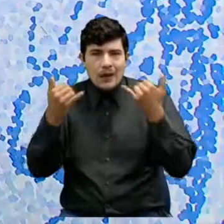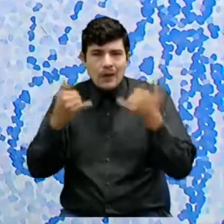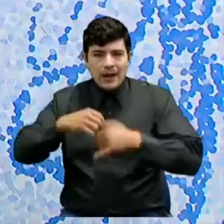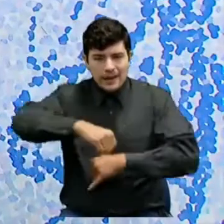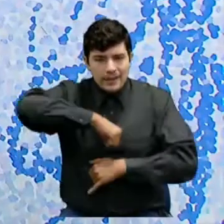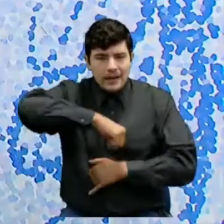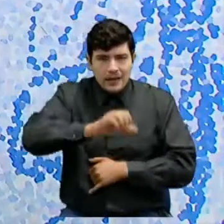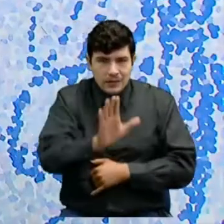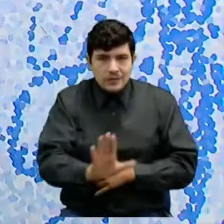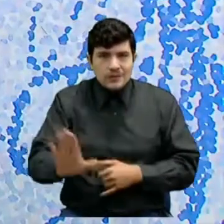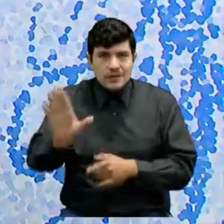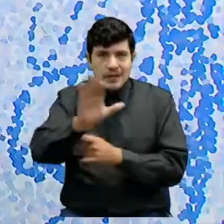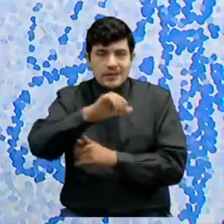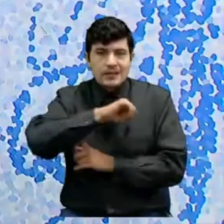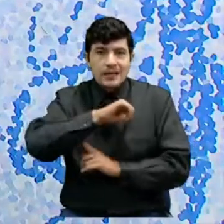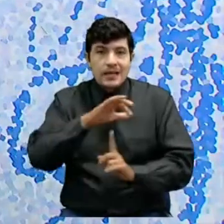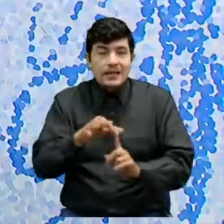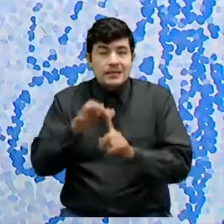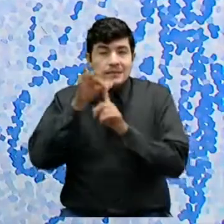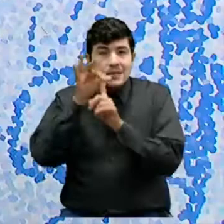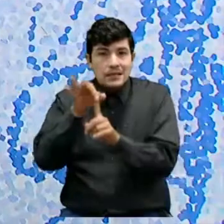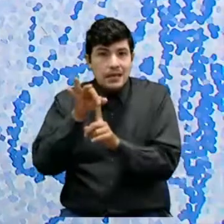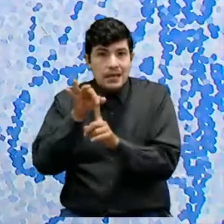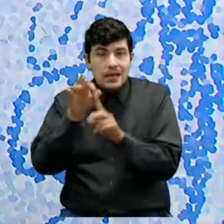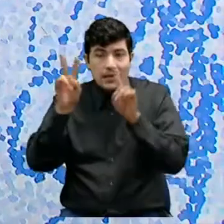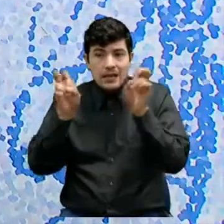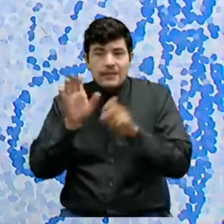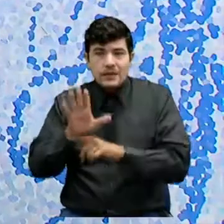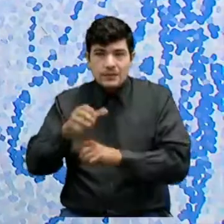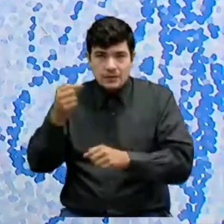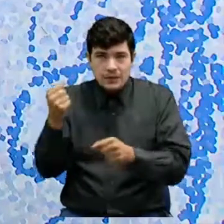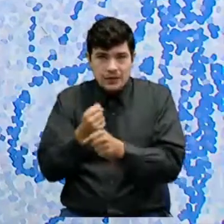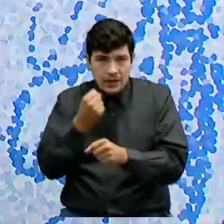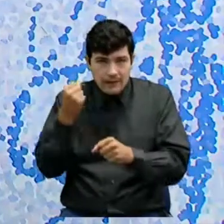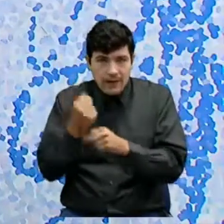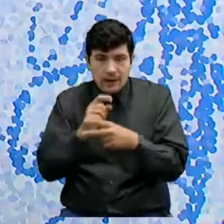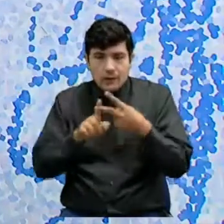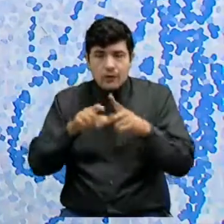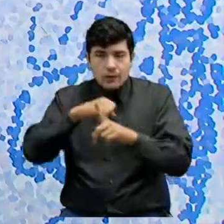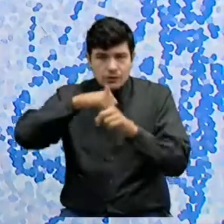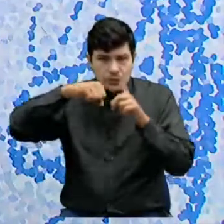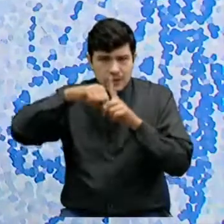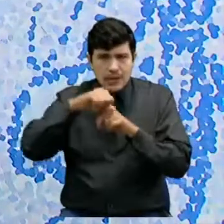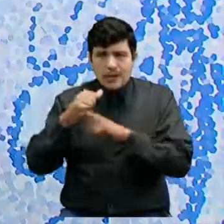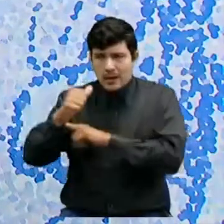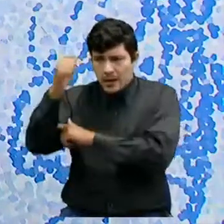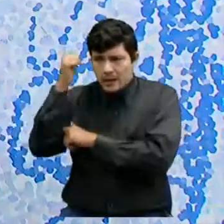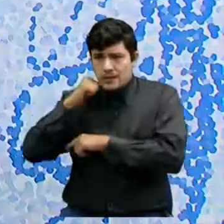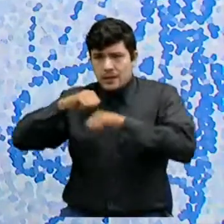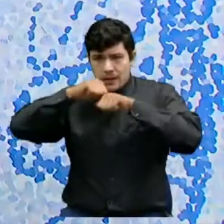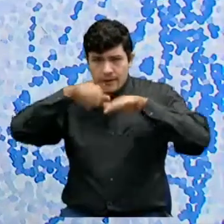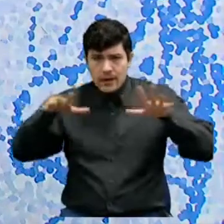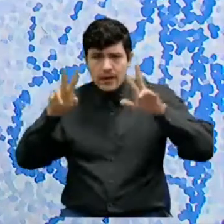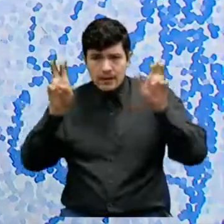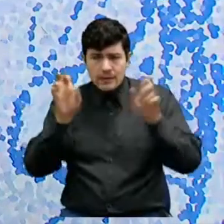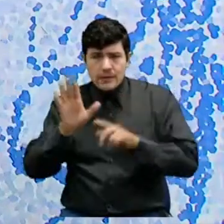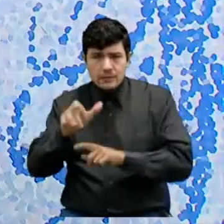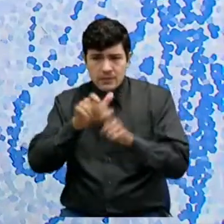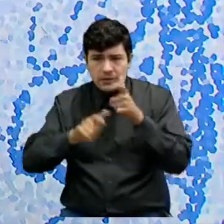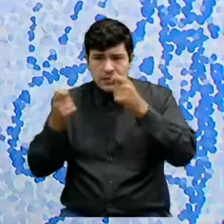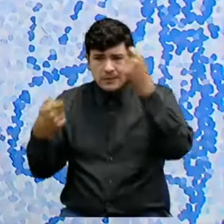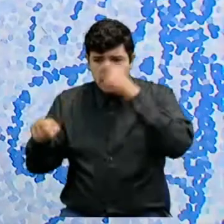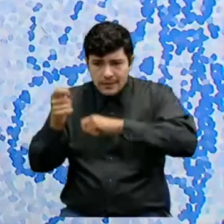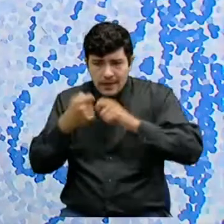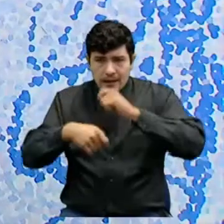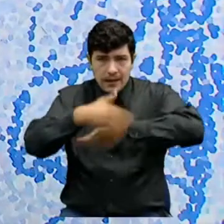derechos que ustedes tienen, especialmente laborales, sociales. Ayer socializábamos el tema de vendedores